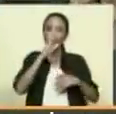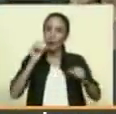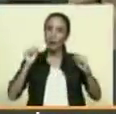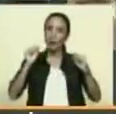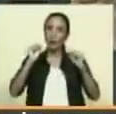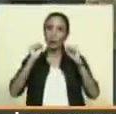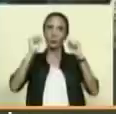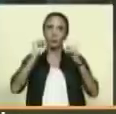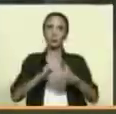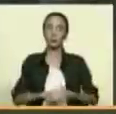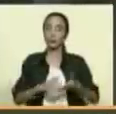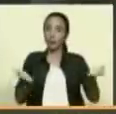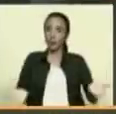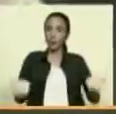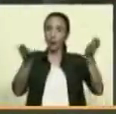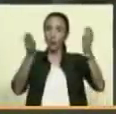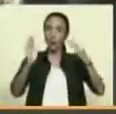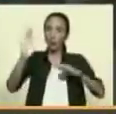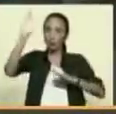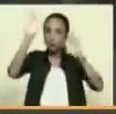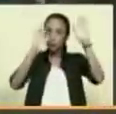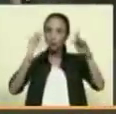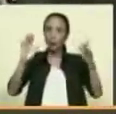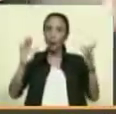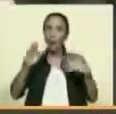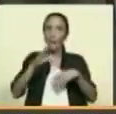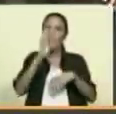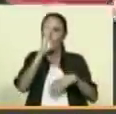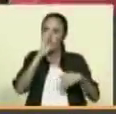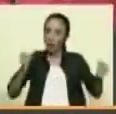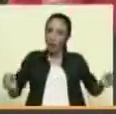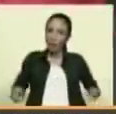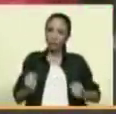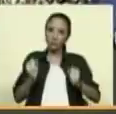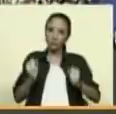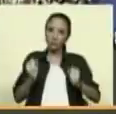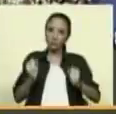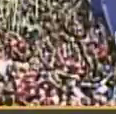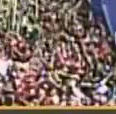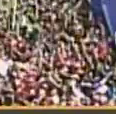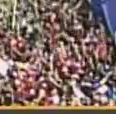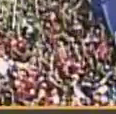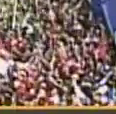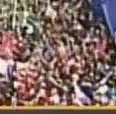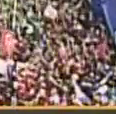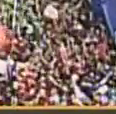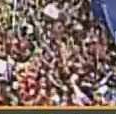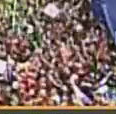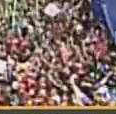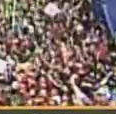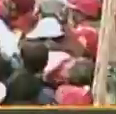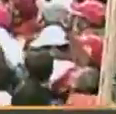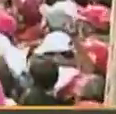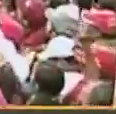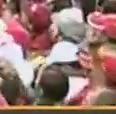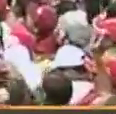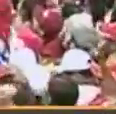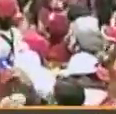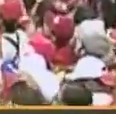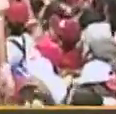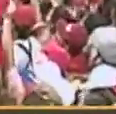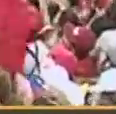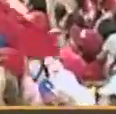Sube la mano, Barinas. Sube el alma, Barina, sube la fuerza, Barina, súbele todo, que vamos a ganar